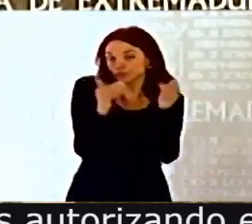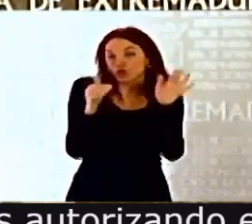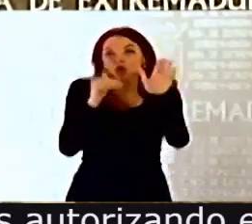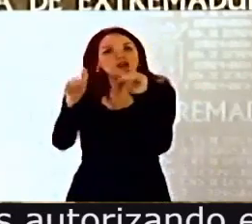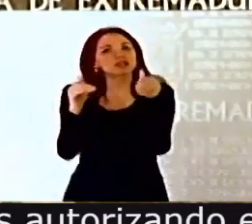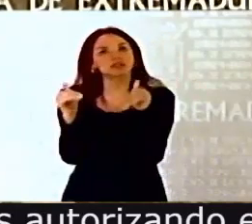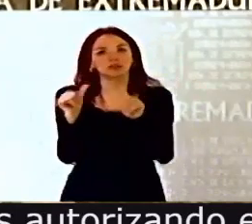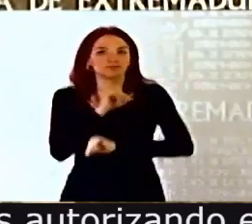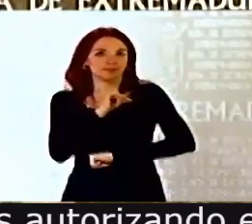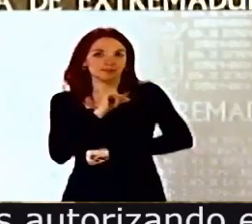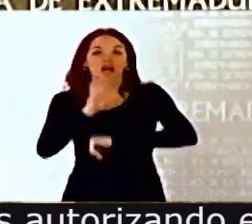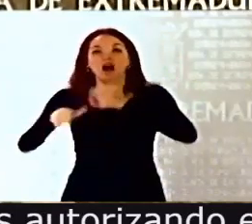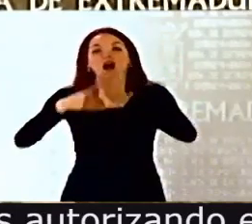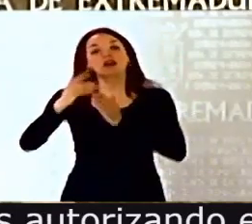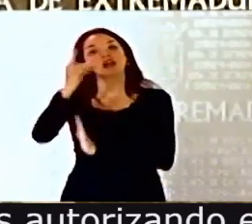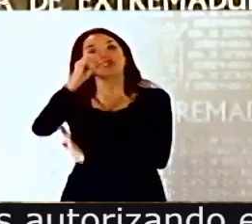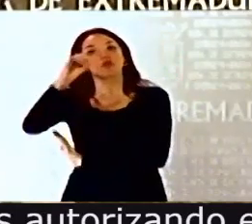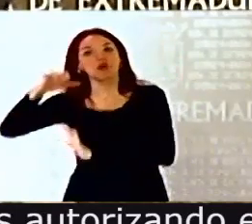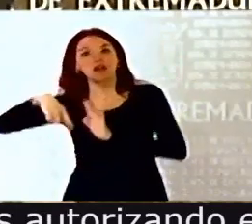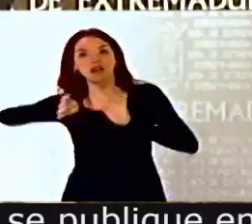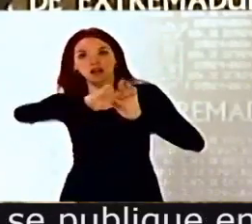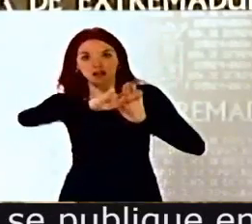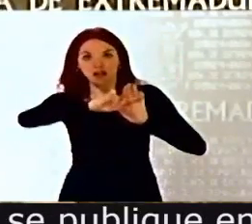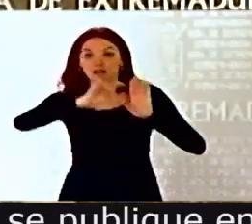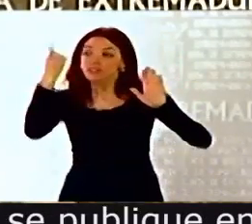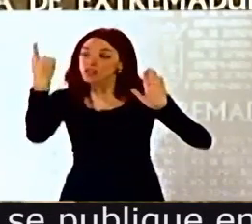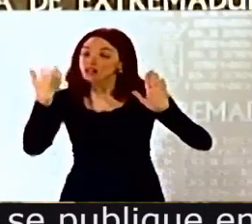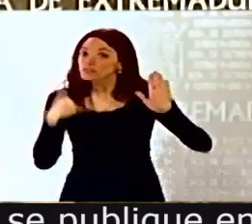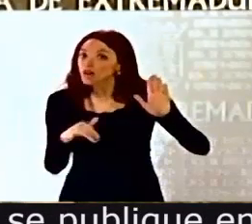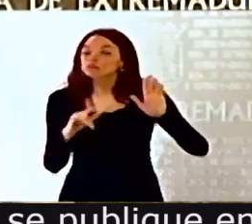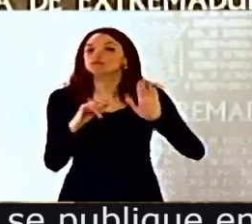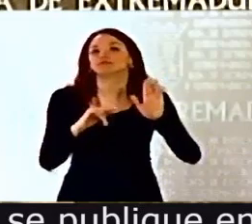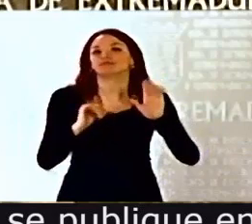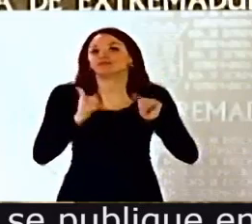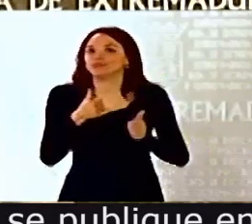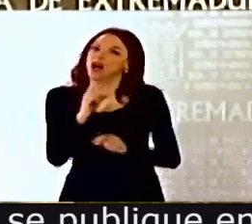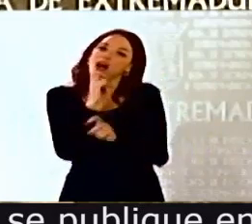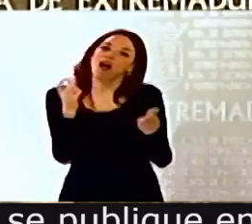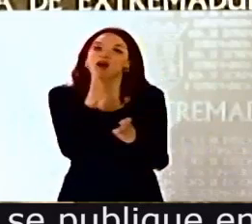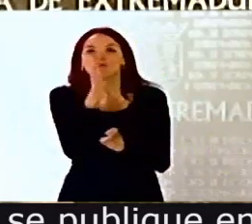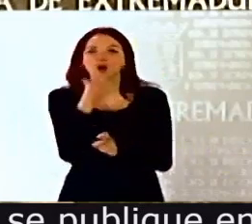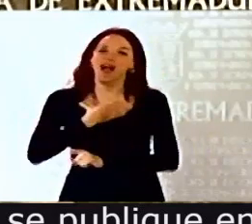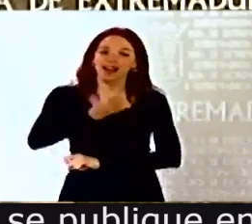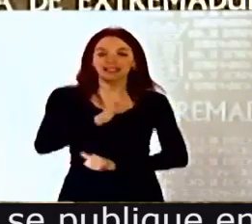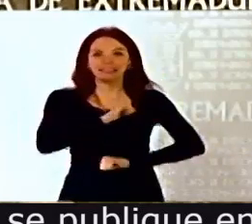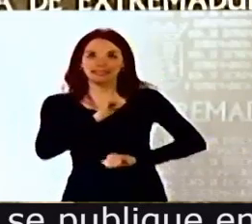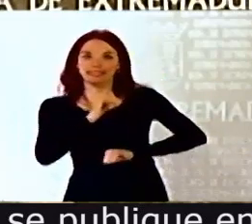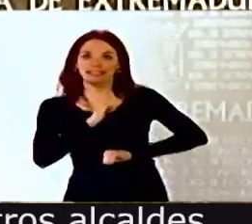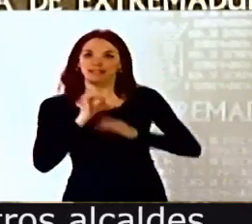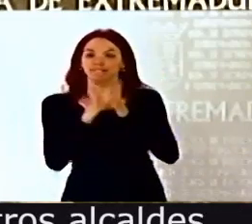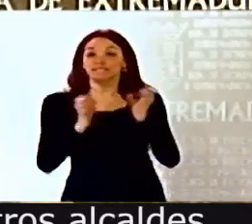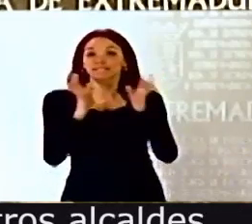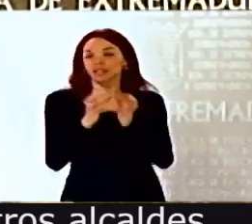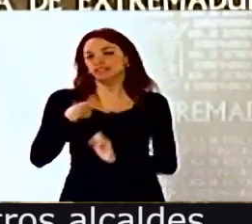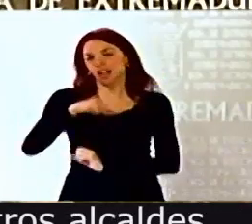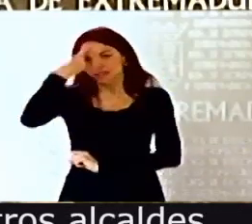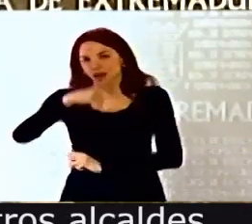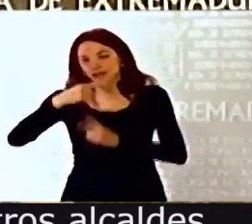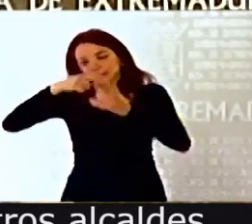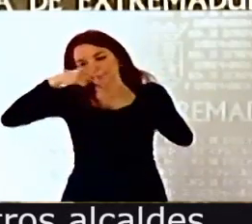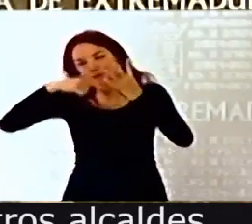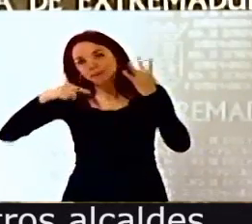abre hasta que se publique en el Diario Oficial de Extremadura. Lo digo porque nuestros alcaldes estaban esperando, muchos de ellos, concienciados ya con todos estos asuntos